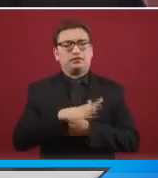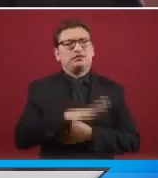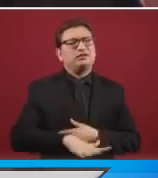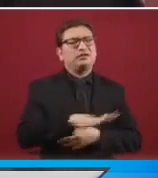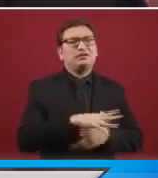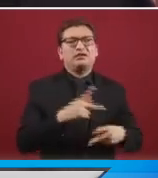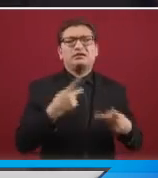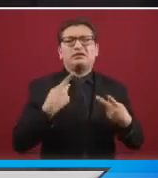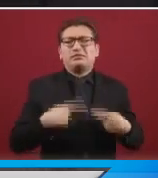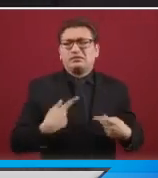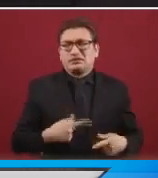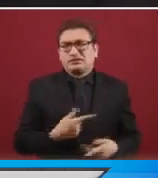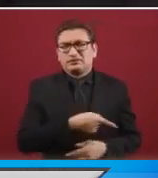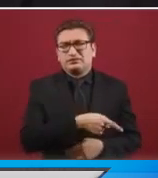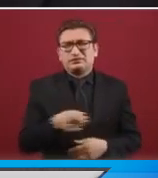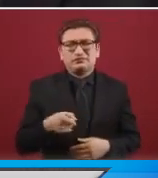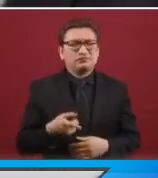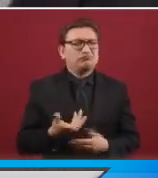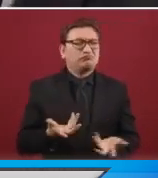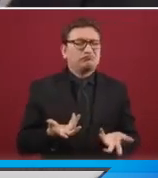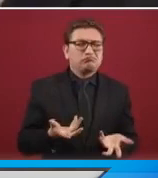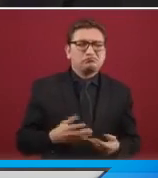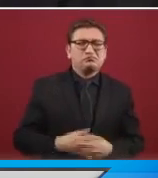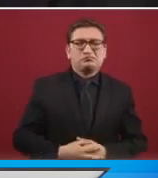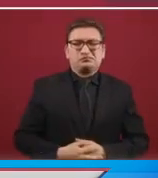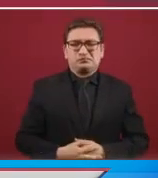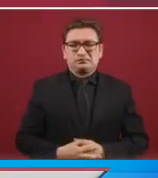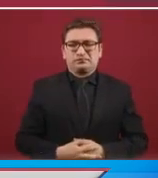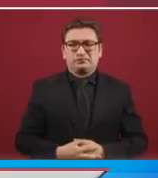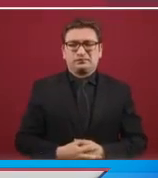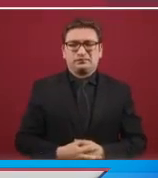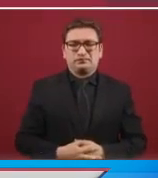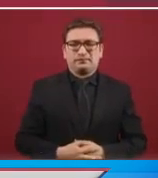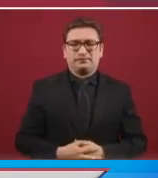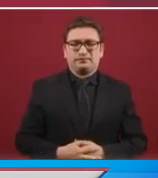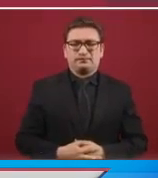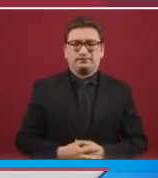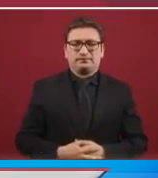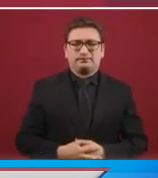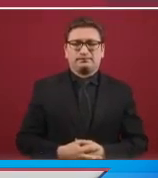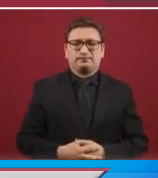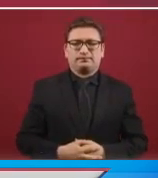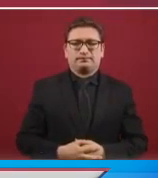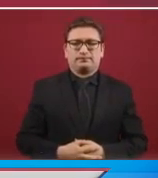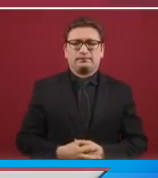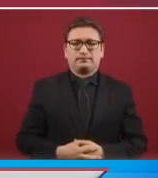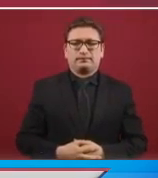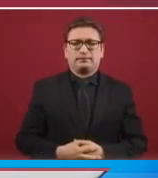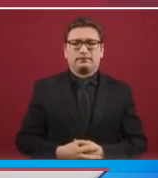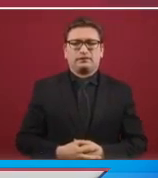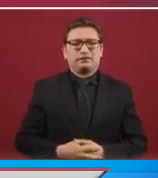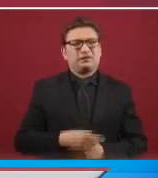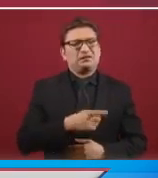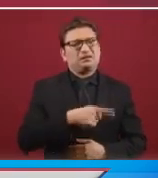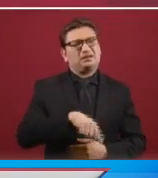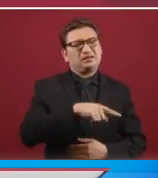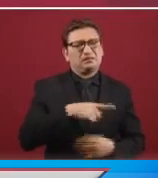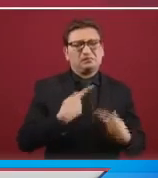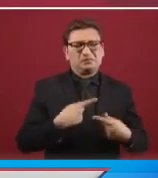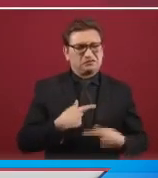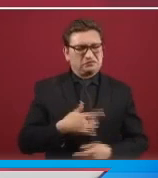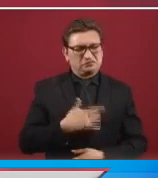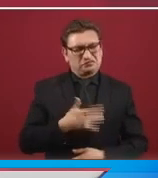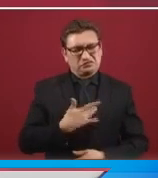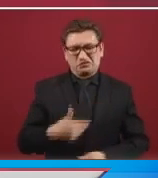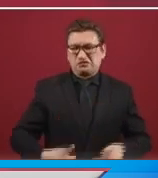vive, producto del grupo de empresarios que no están de acuerdo en la cancelación y que no les importa la afectación a la hacienda pública ni la corrupción que significaba